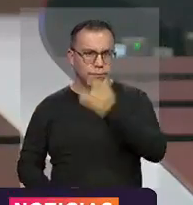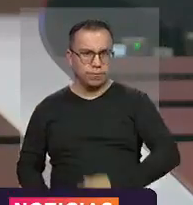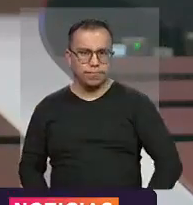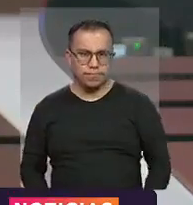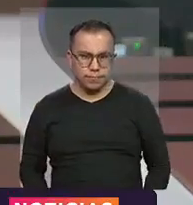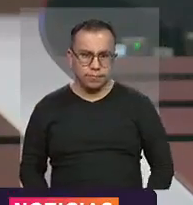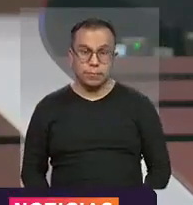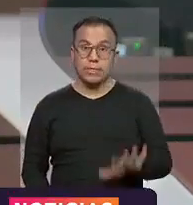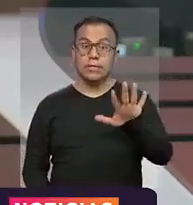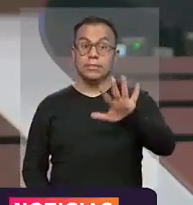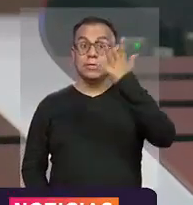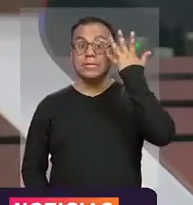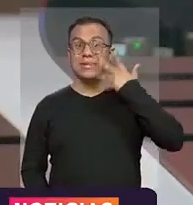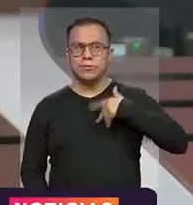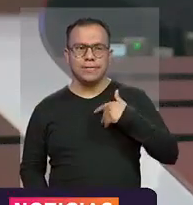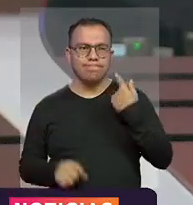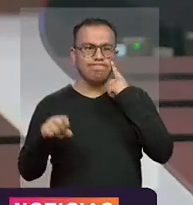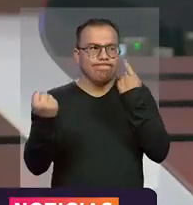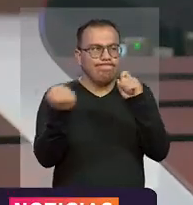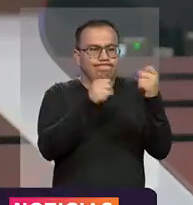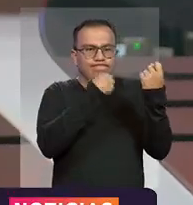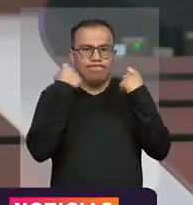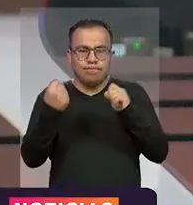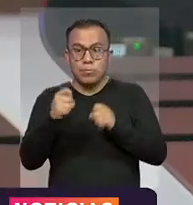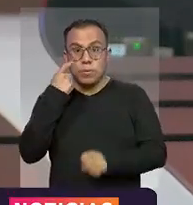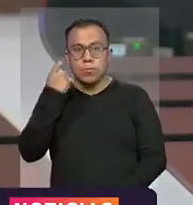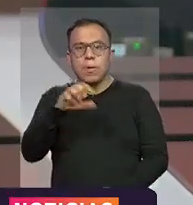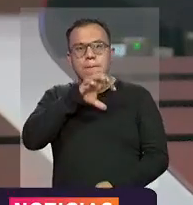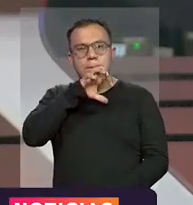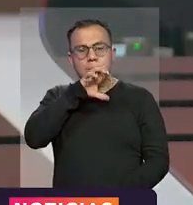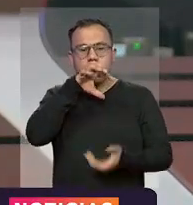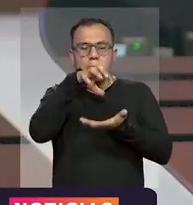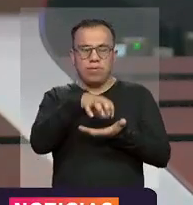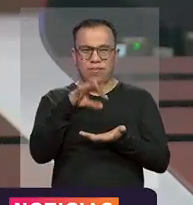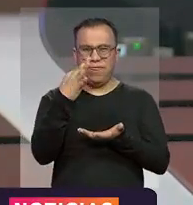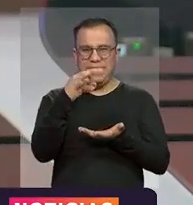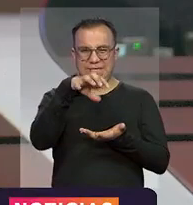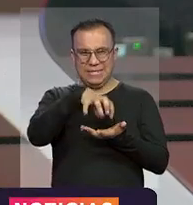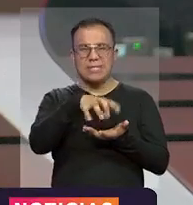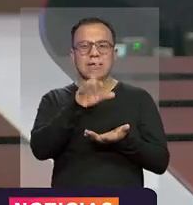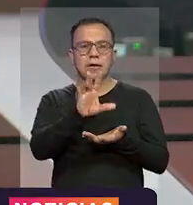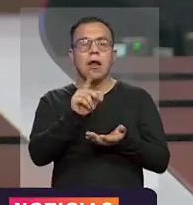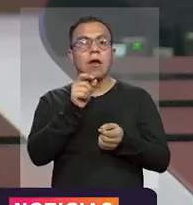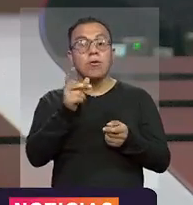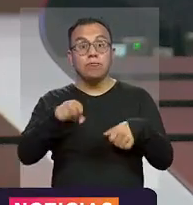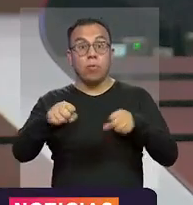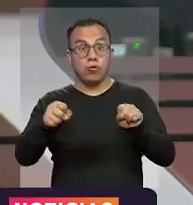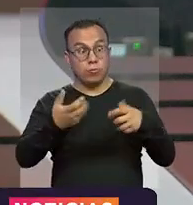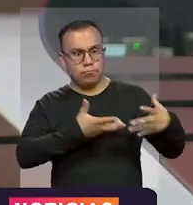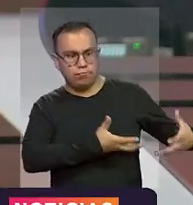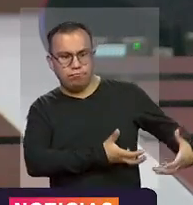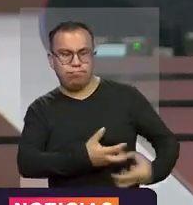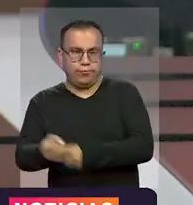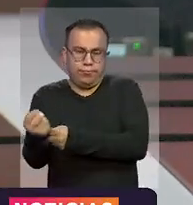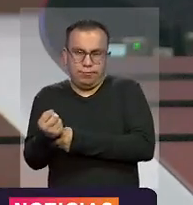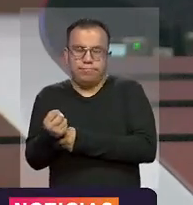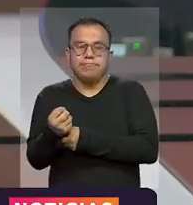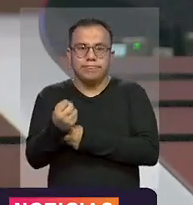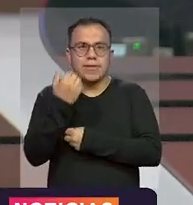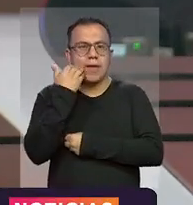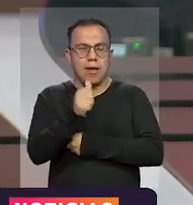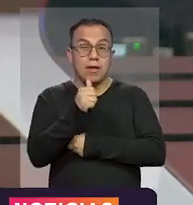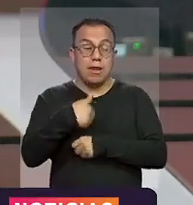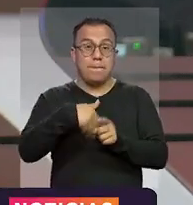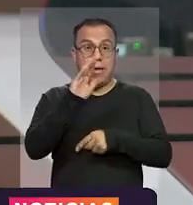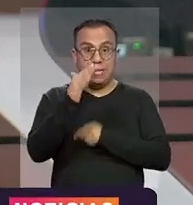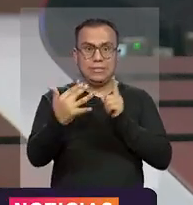y cinco días lleva la angustiante búsqueda de blue un perro bulldog francés que fue robado por un motociclista de las manos de su dueña la más